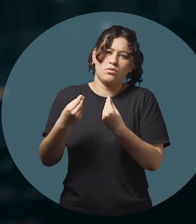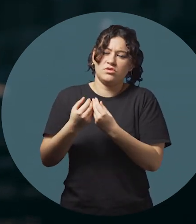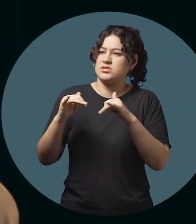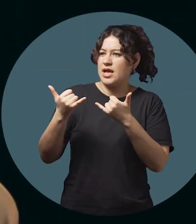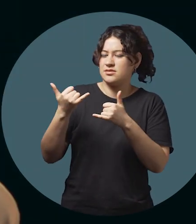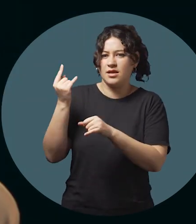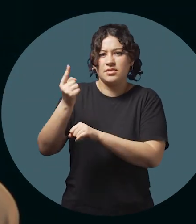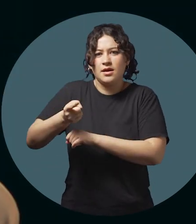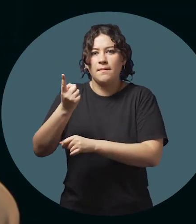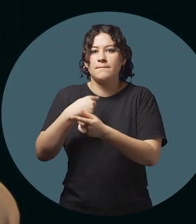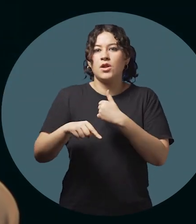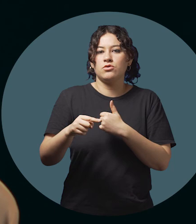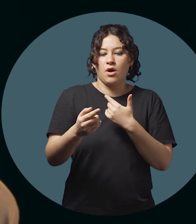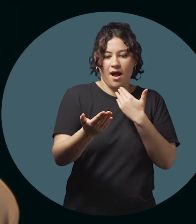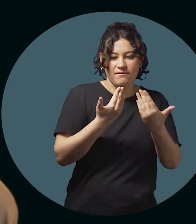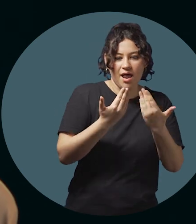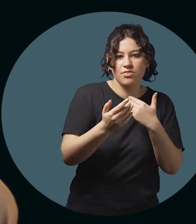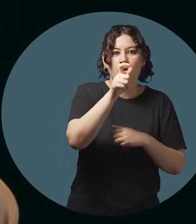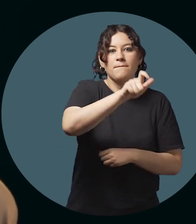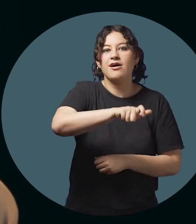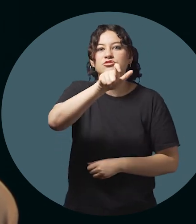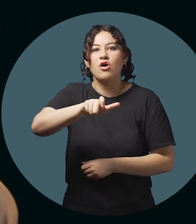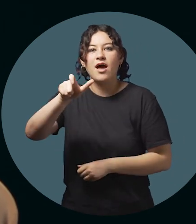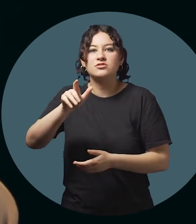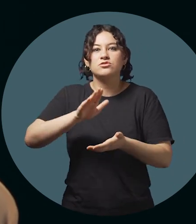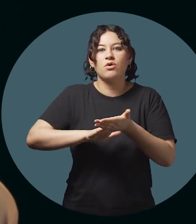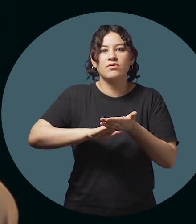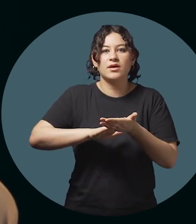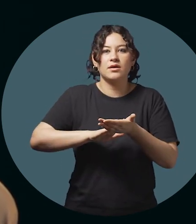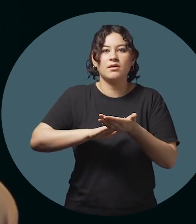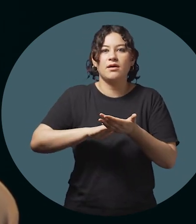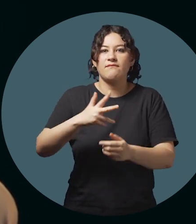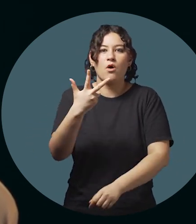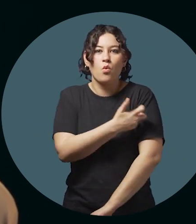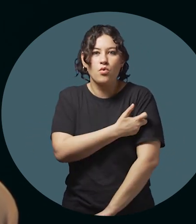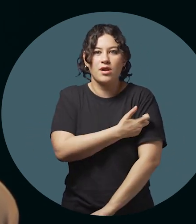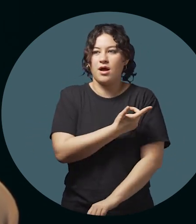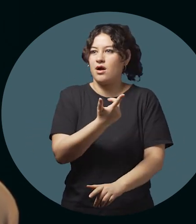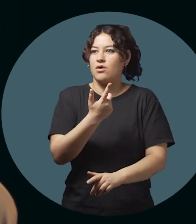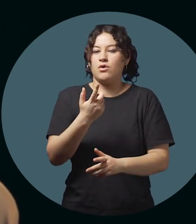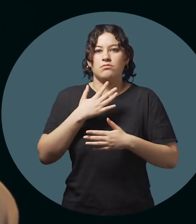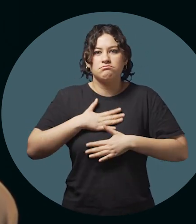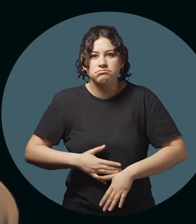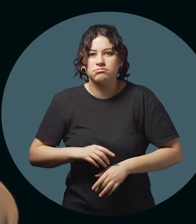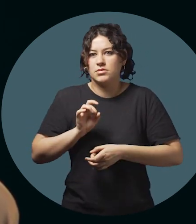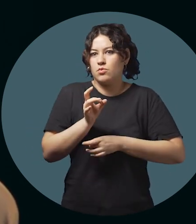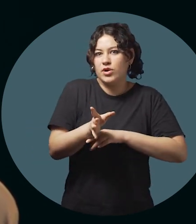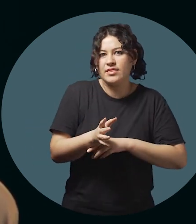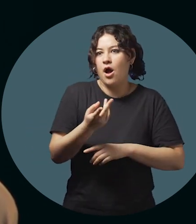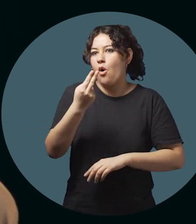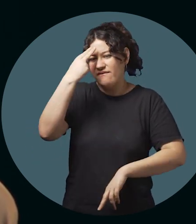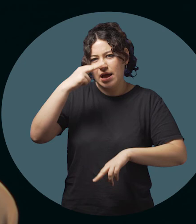ya decidida, pero cuando yo estoy hablándole a otras personas sobre las vacunas, sobre la inmunidad, sobre una